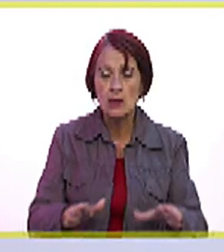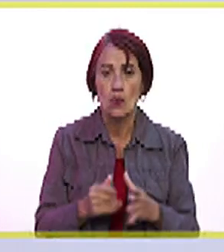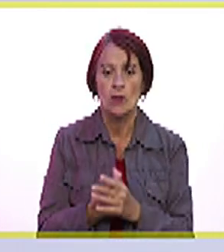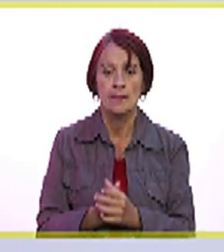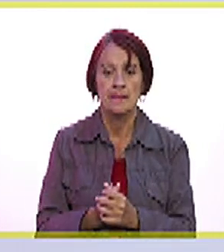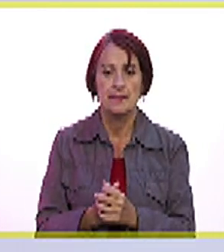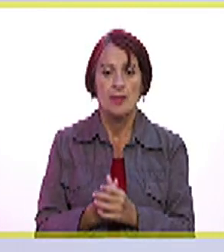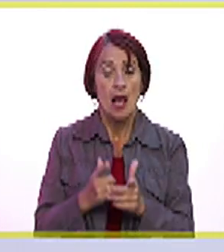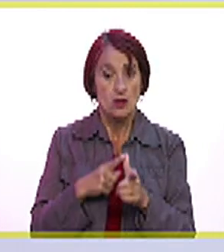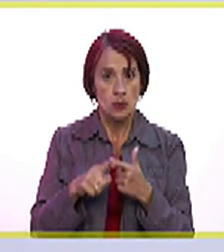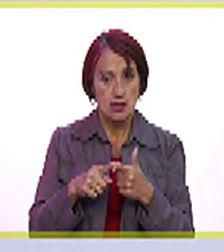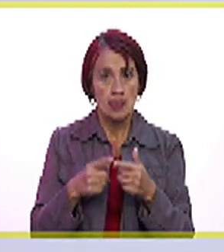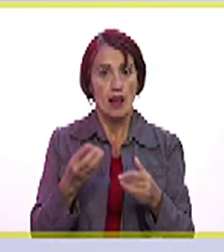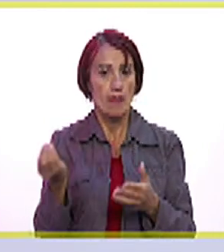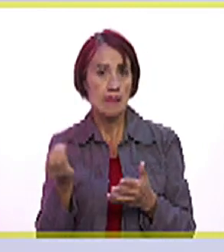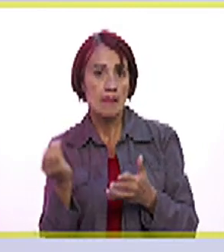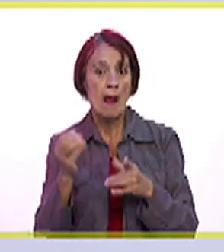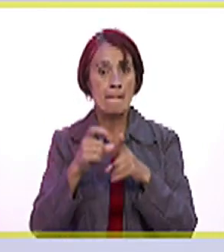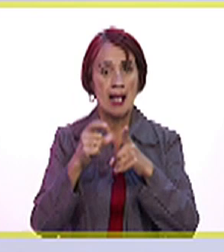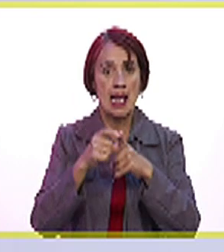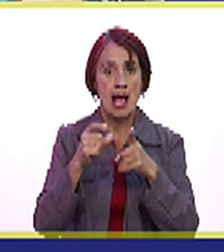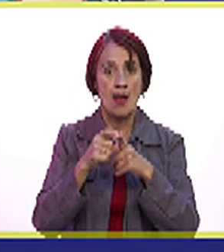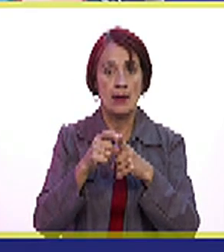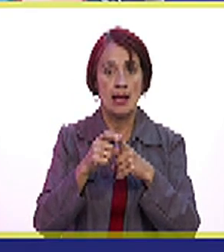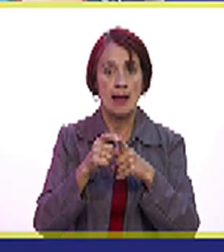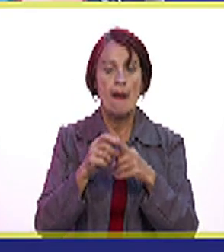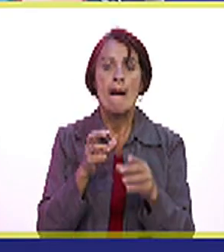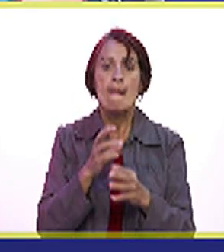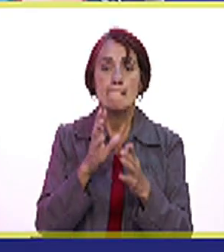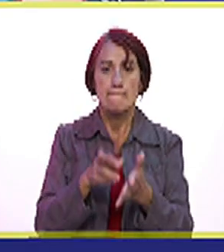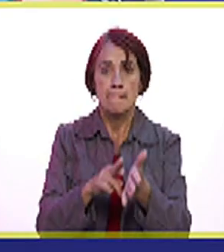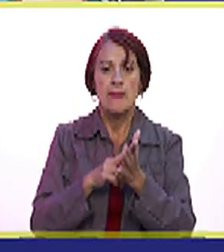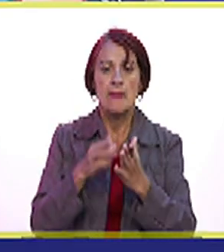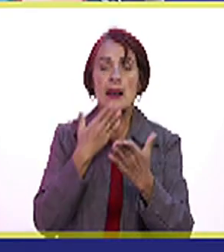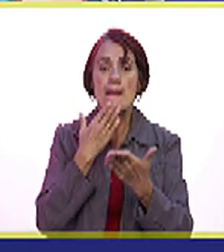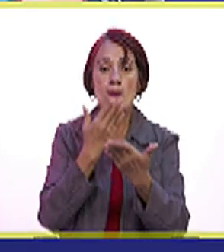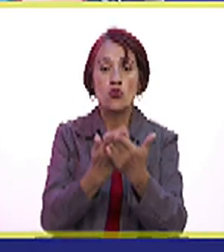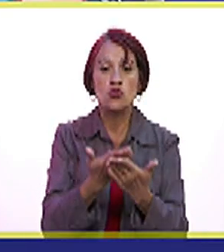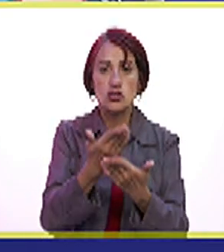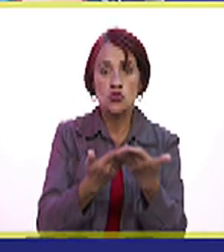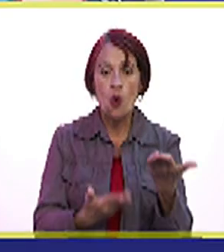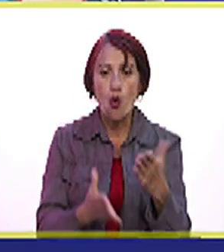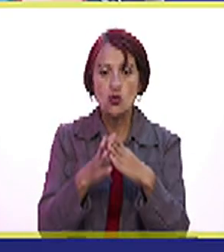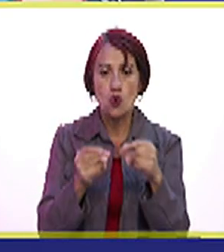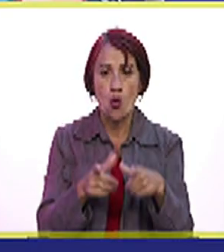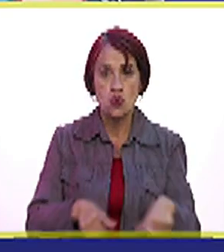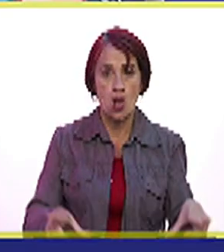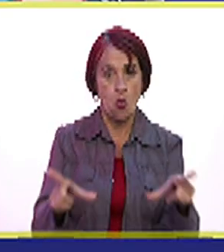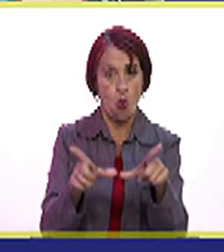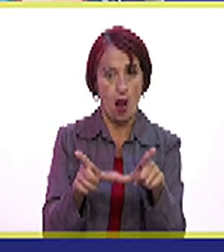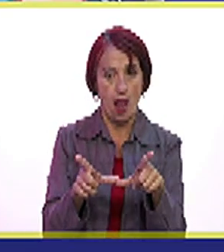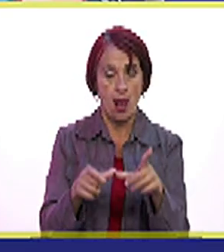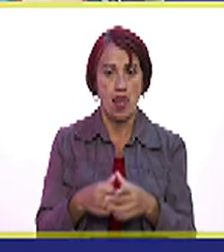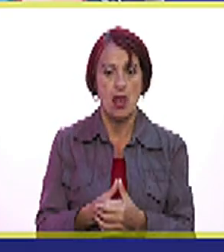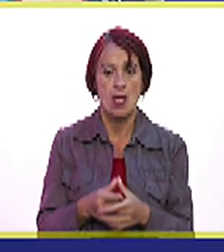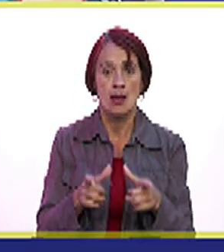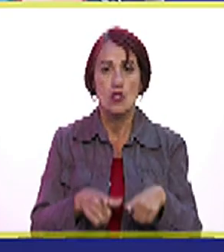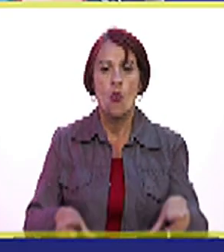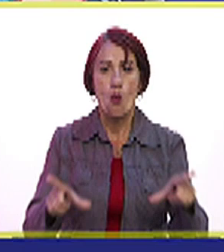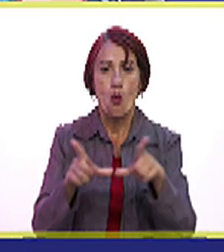Tenemos las preposiciones de lugar. Preposiciones de lugar. Close to, between,